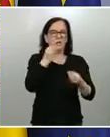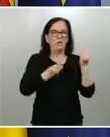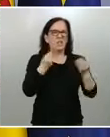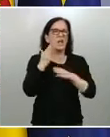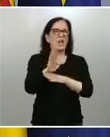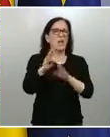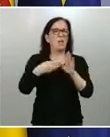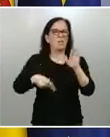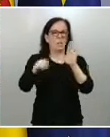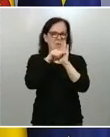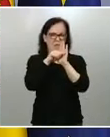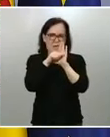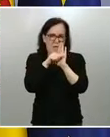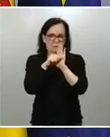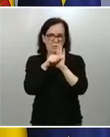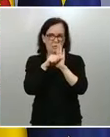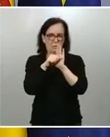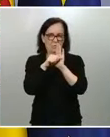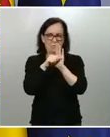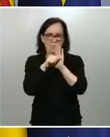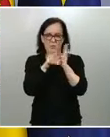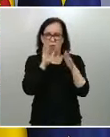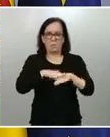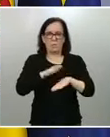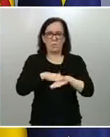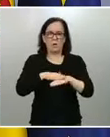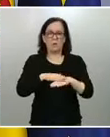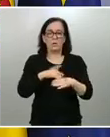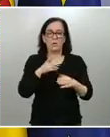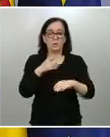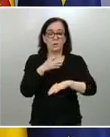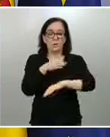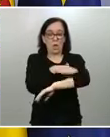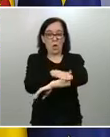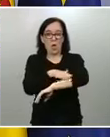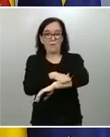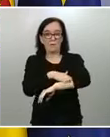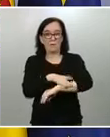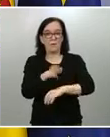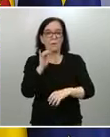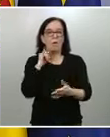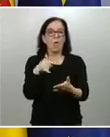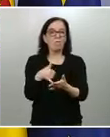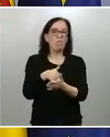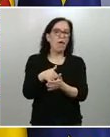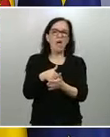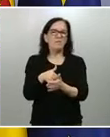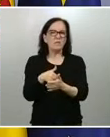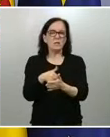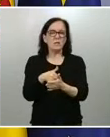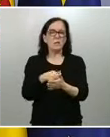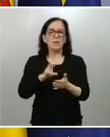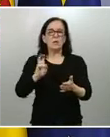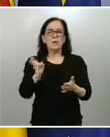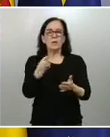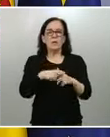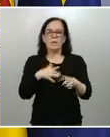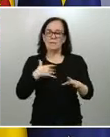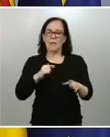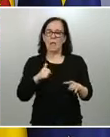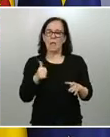éstas porque el gobierno no está débil otra cosa es que se le quiera debilitar